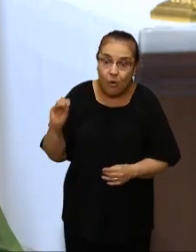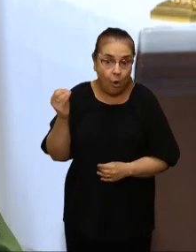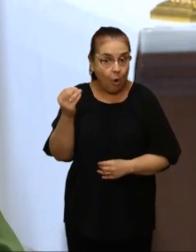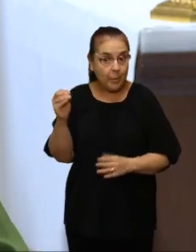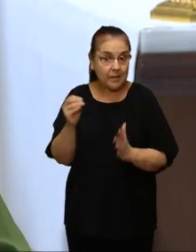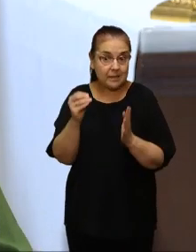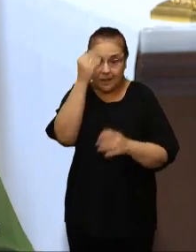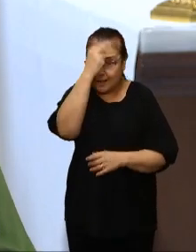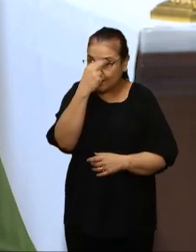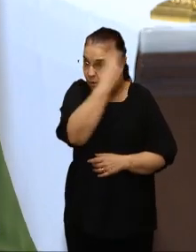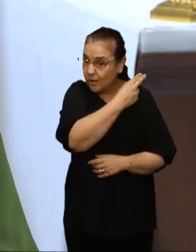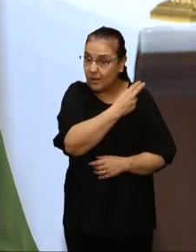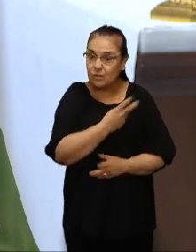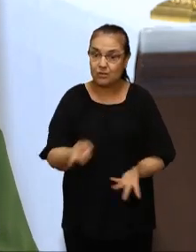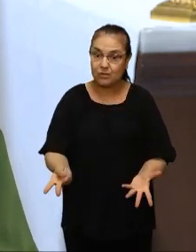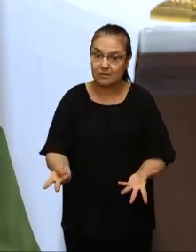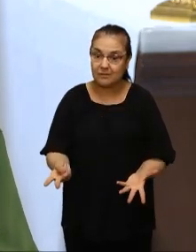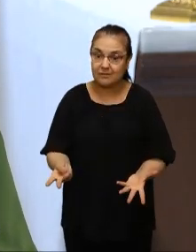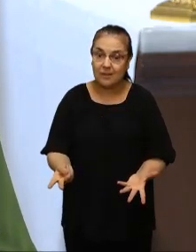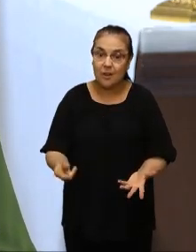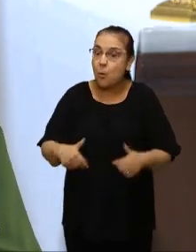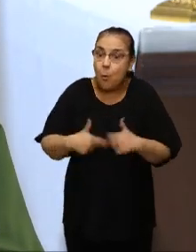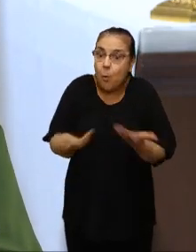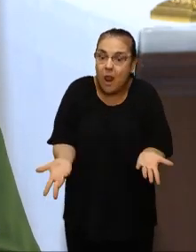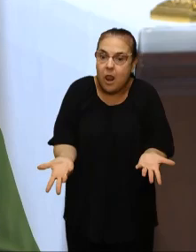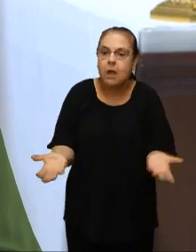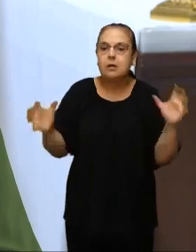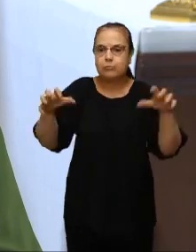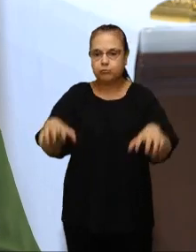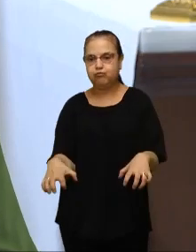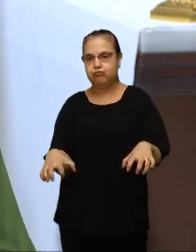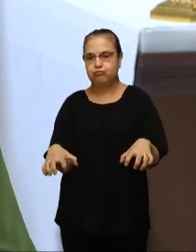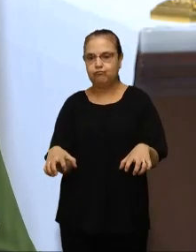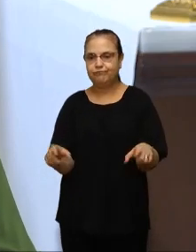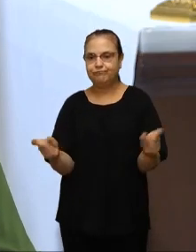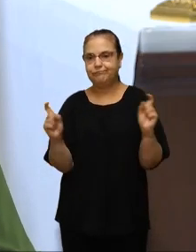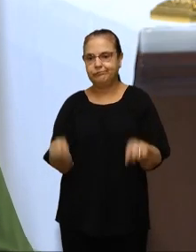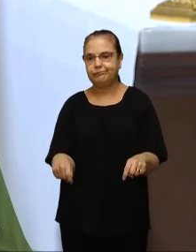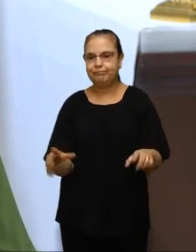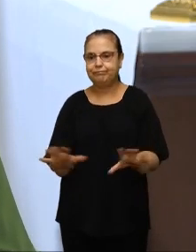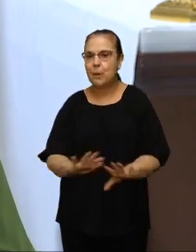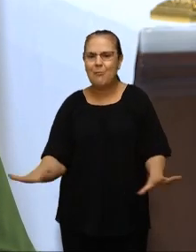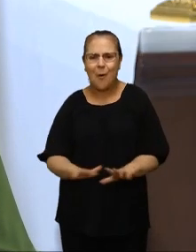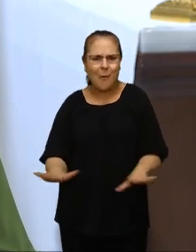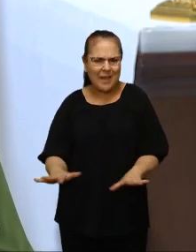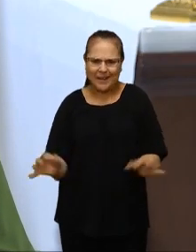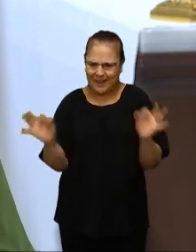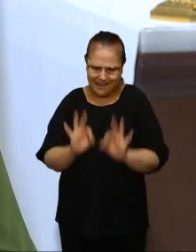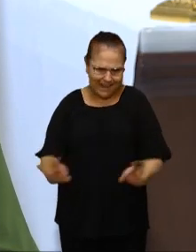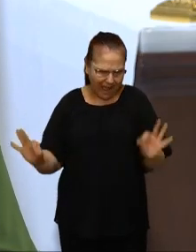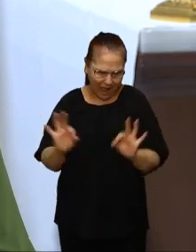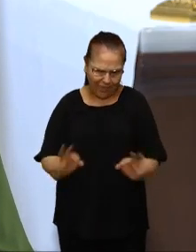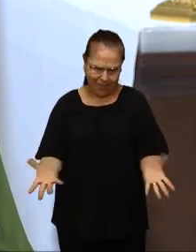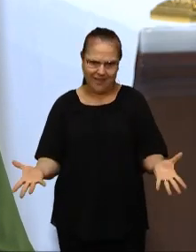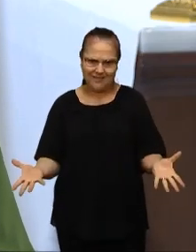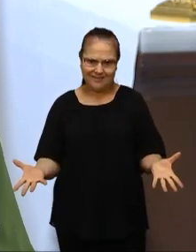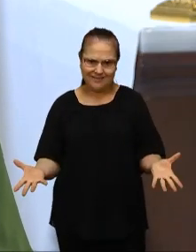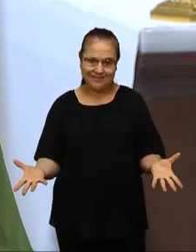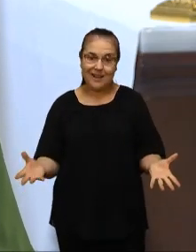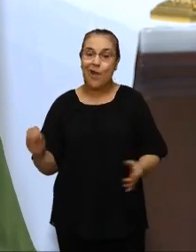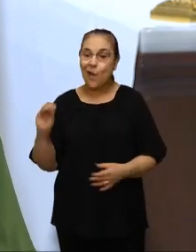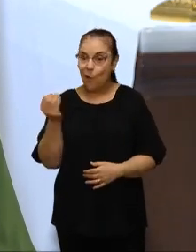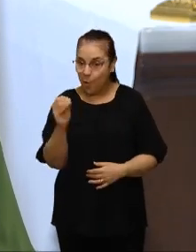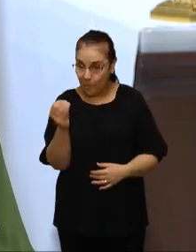católicos? Dice: el sillón. Se tumban en un sillón y ya no se mueven. Pues ese es el peligro que no tienen los jóvenes, los tenemos también